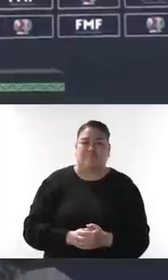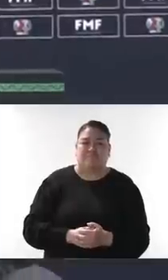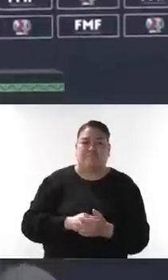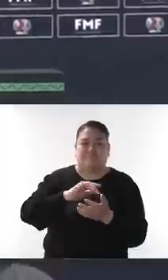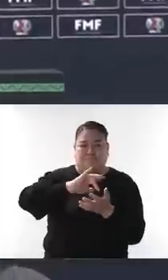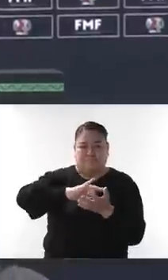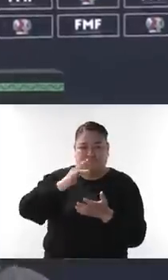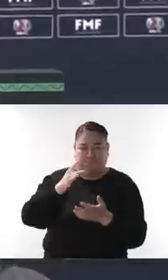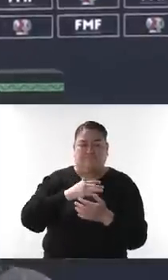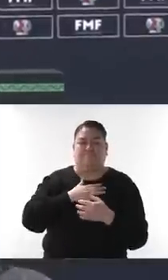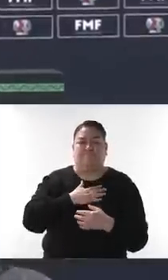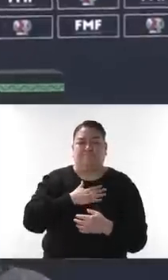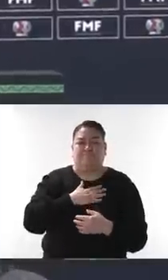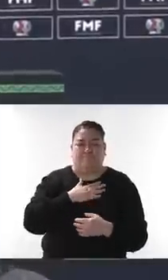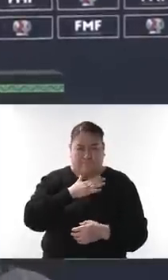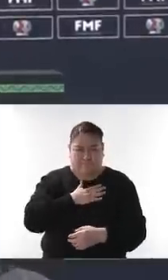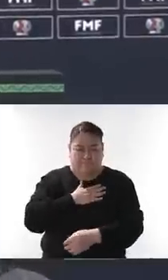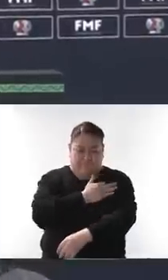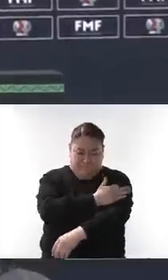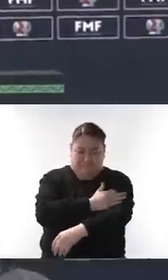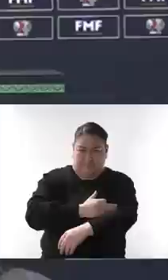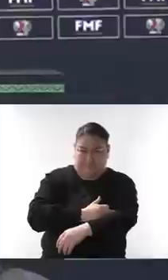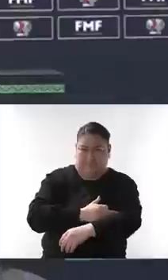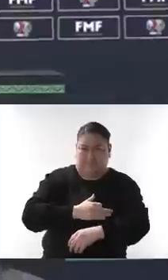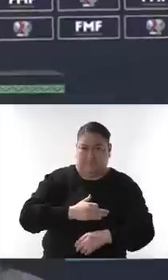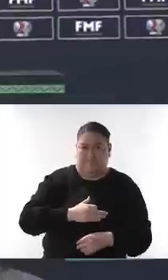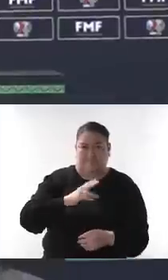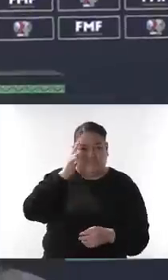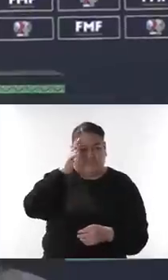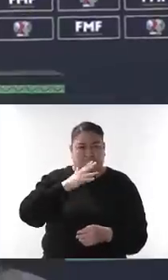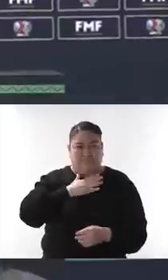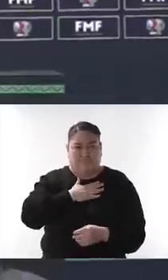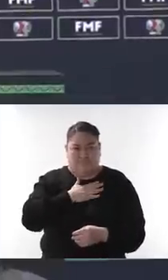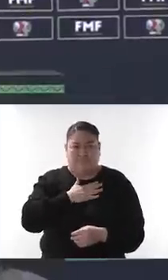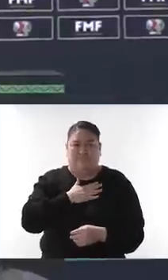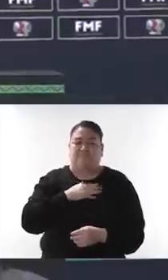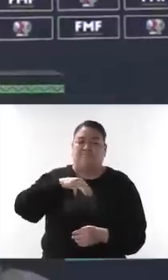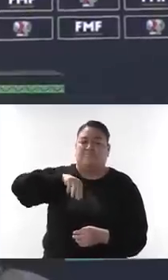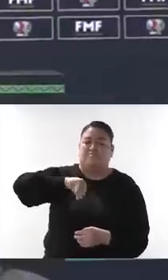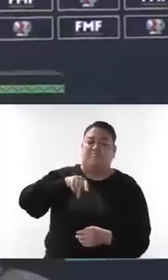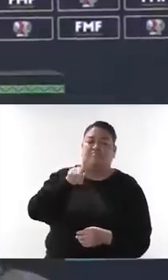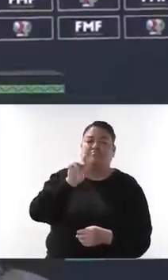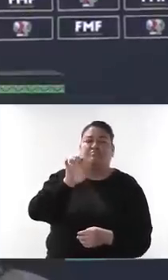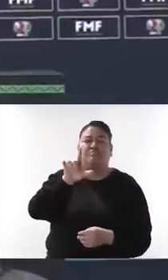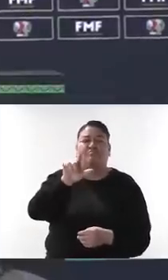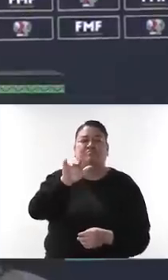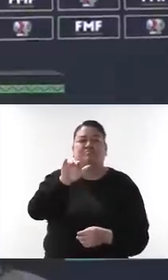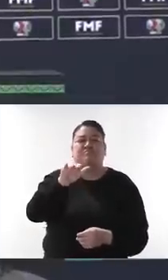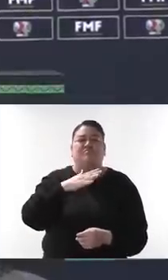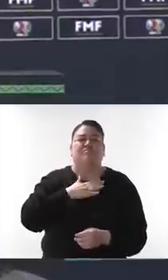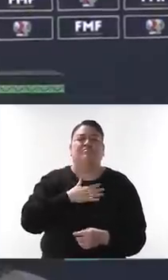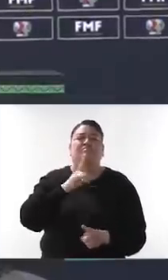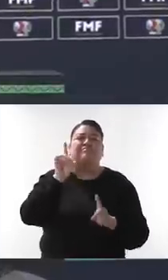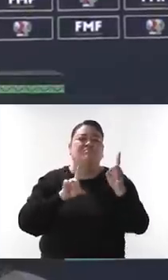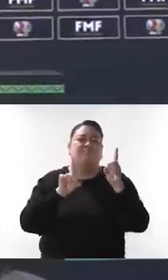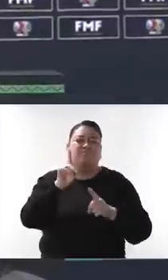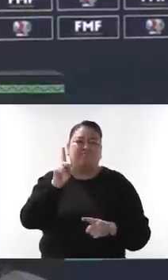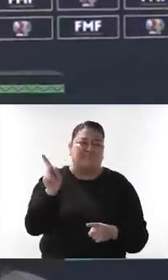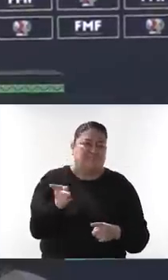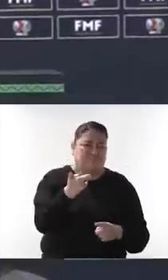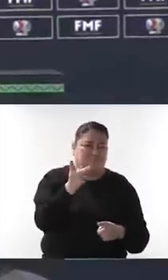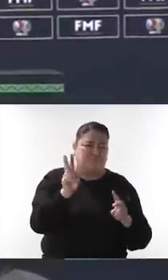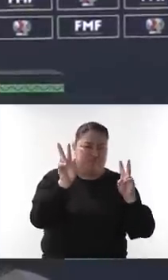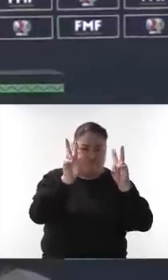Gracias, buenas. Buenas tardes, John. Buenas tardes, Mikel. Mikel, para ti primero una pregunta. En la cuestión